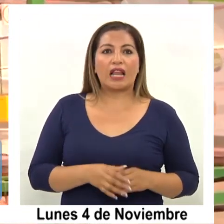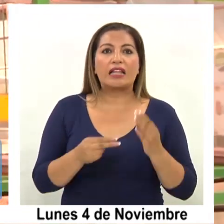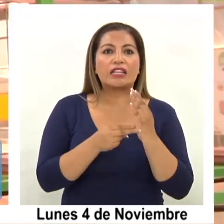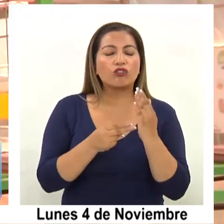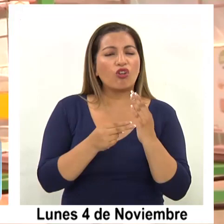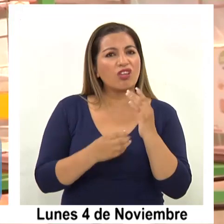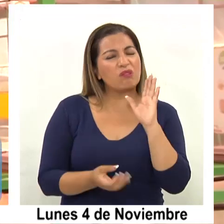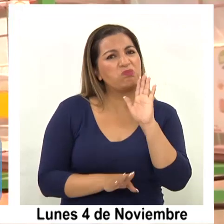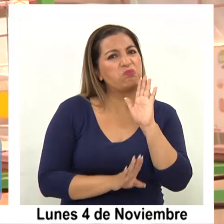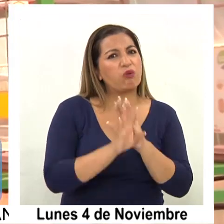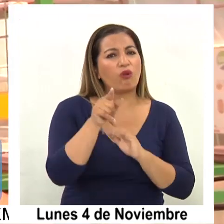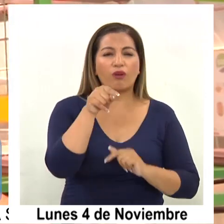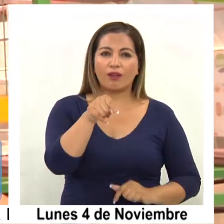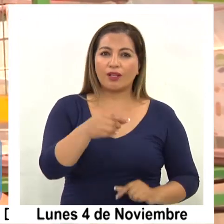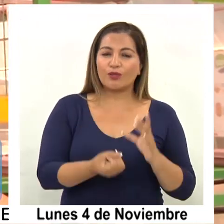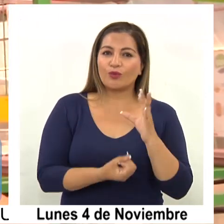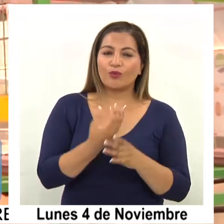tecnología